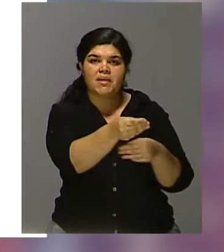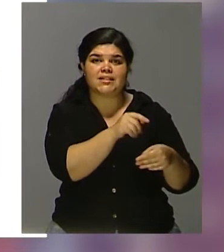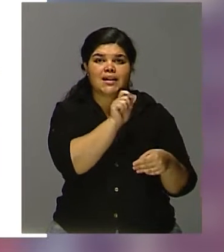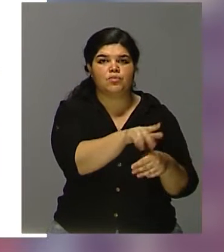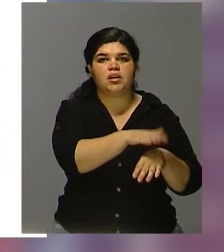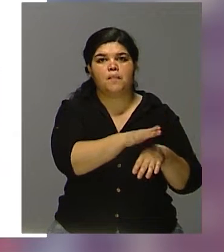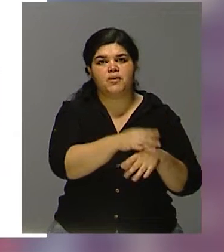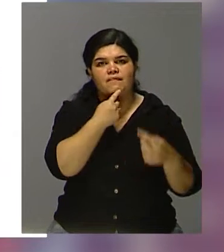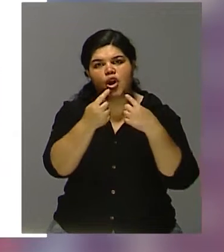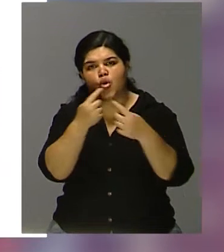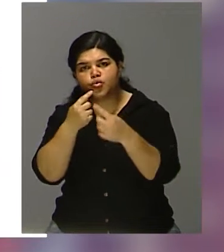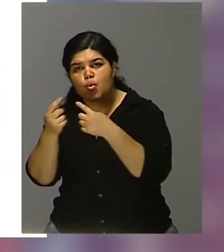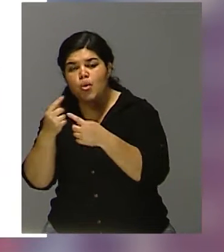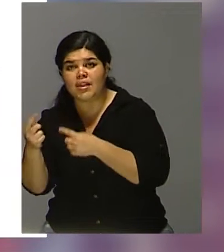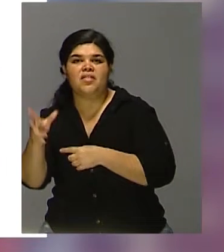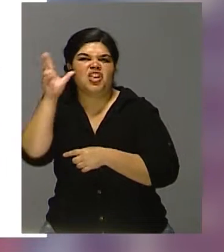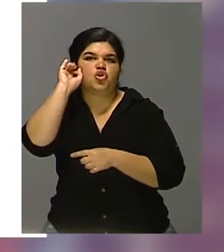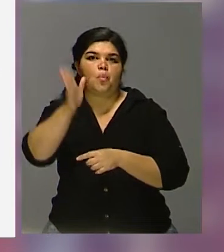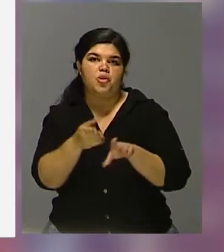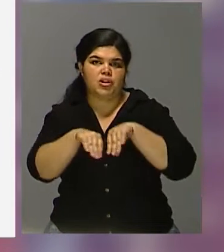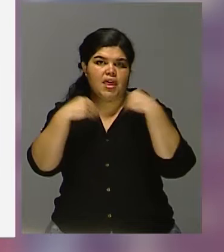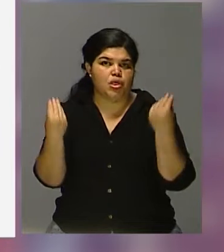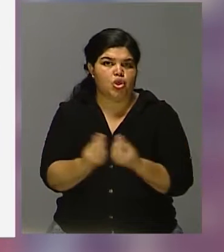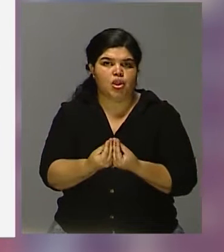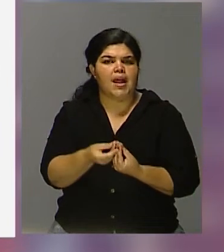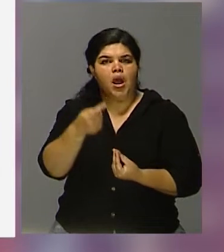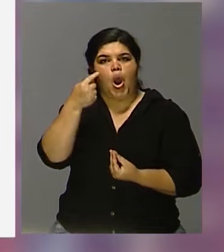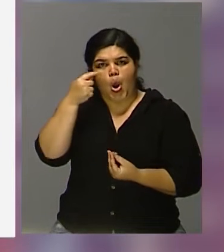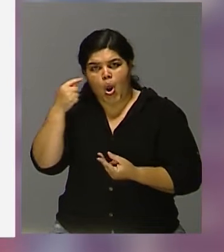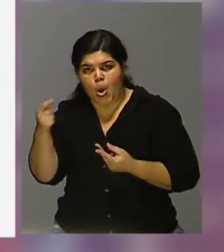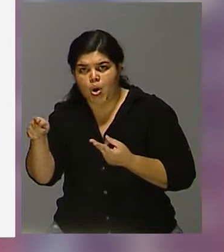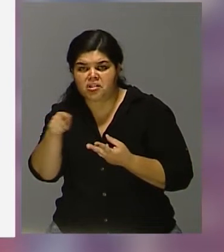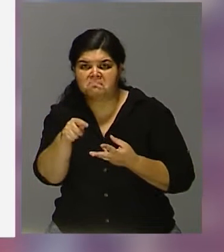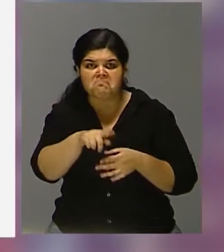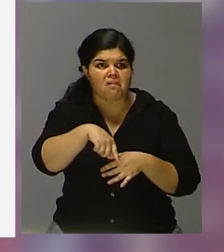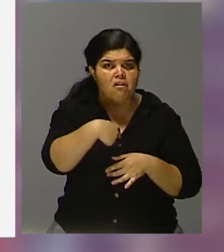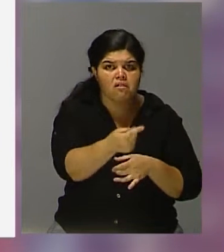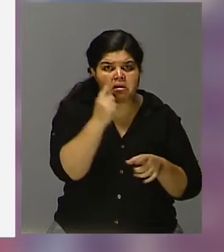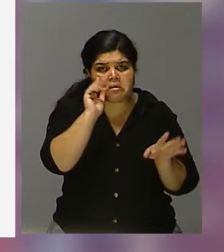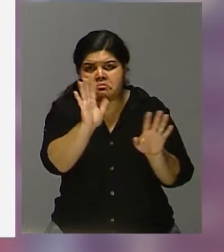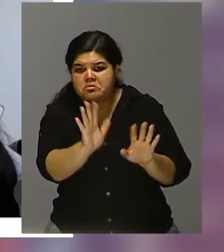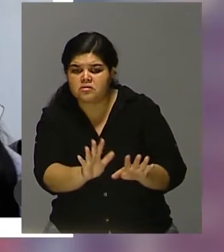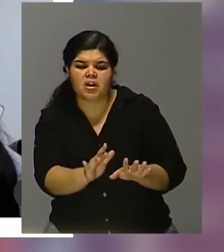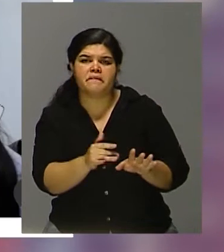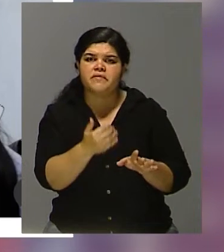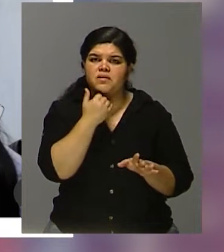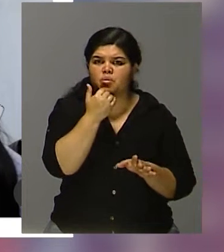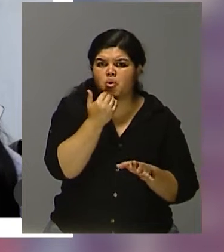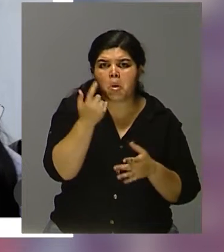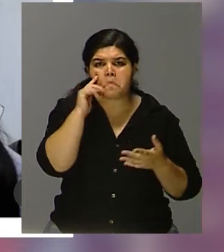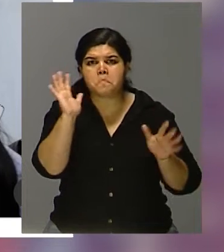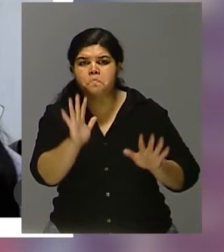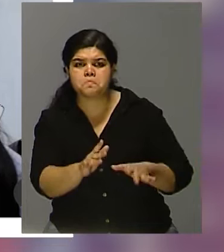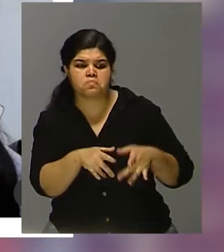una amplia mayoría de las personas no sabe a ciencia cierta cómo manejar su dinero ni tiene la capacidad de tomar decisiones